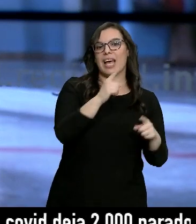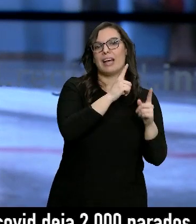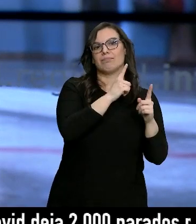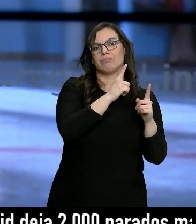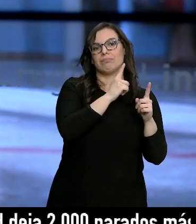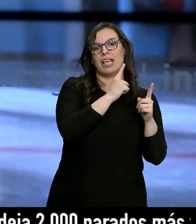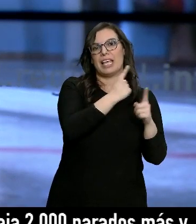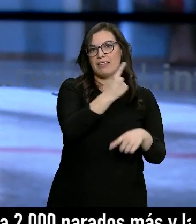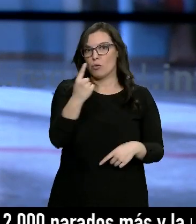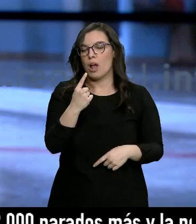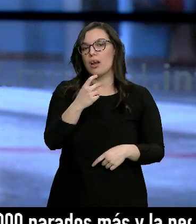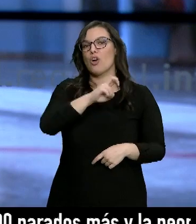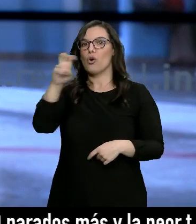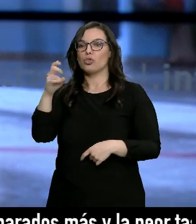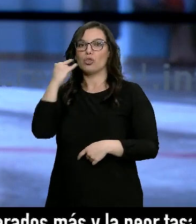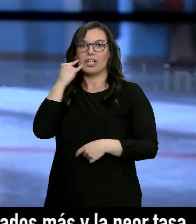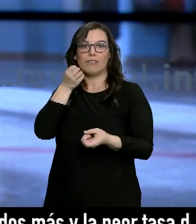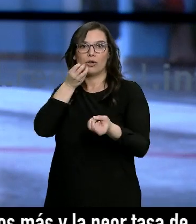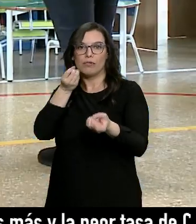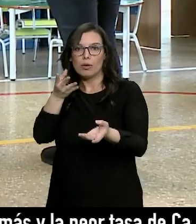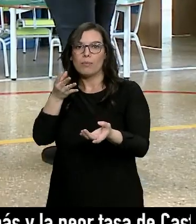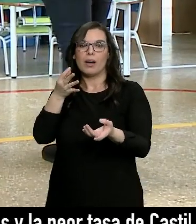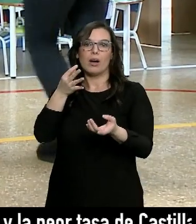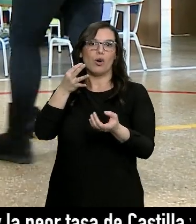por las redes sociales o en la página web.